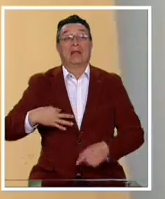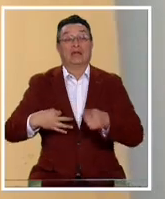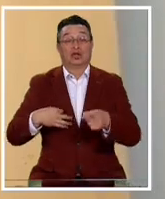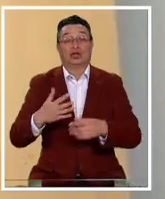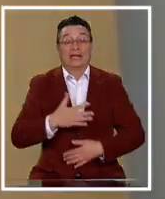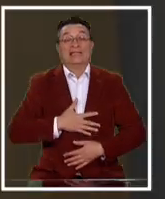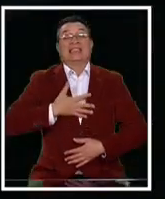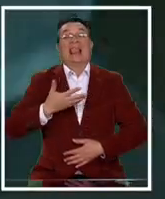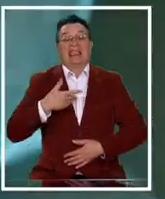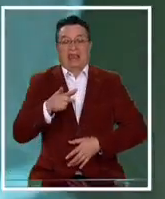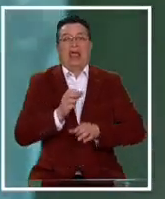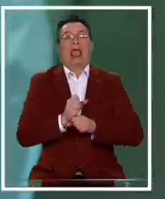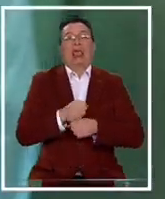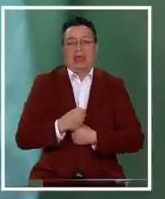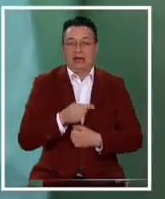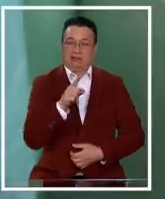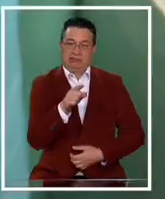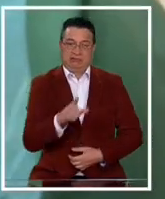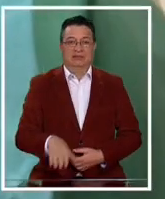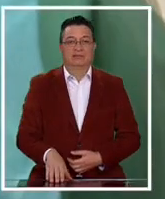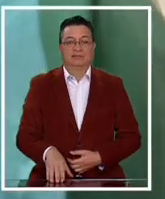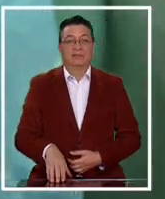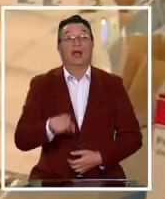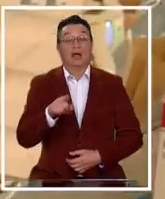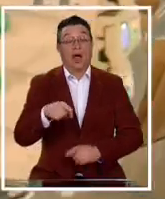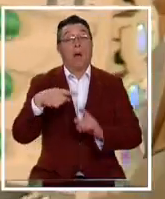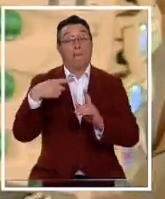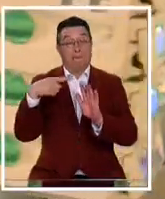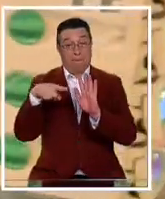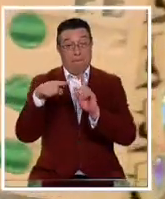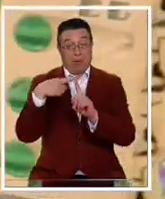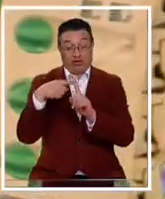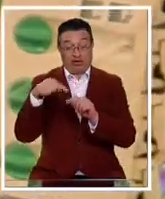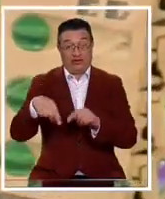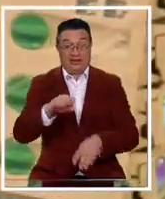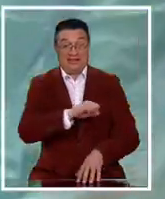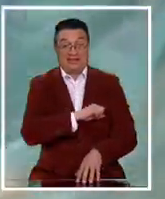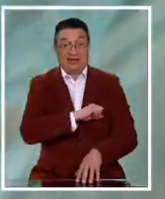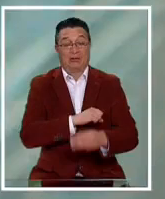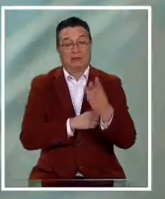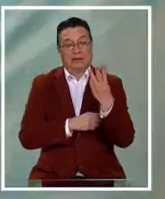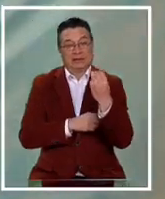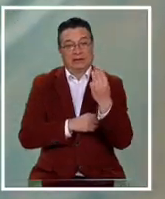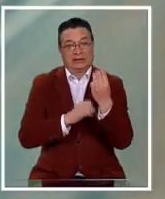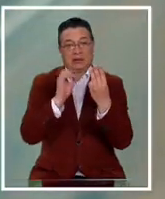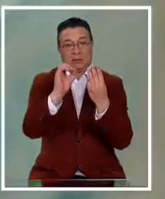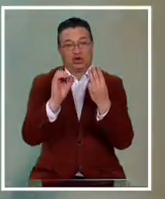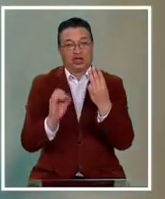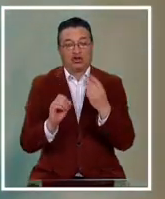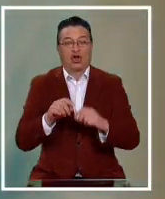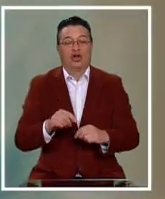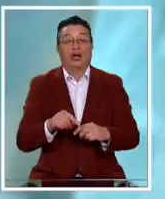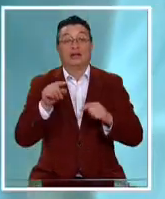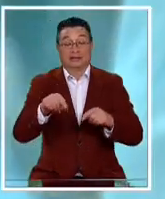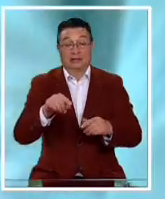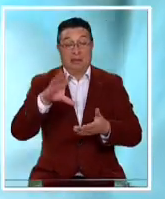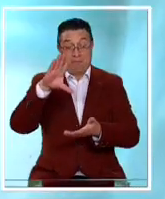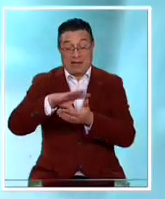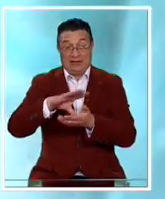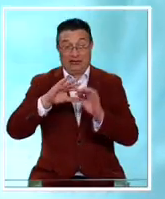una frustración. Mientras en Santiago la positividad alcanza el 13%, en el país llega